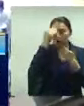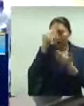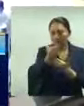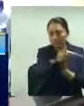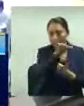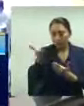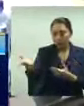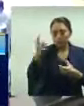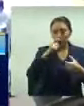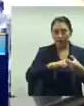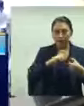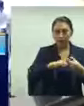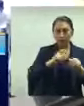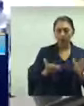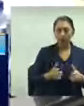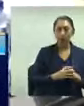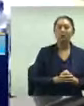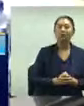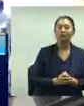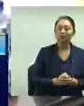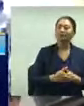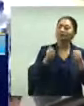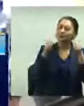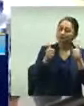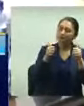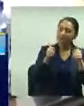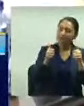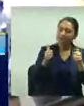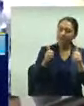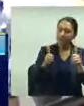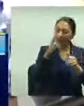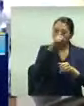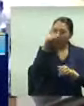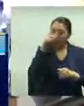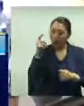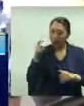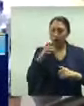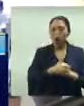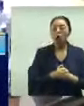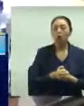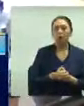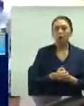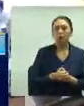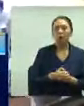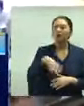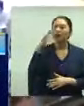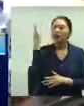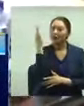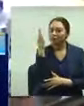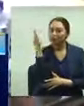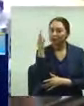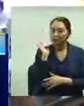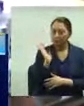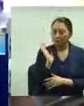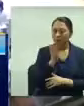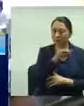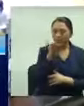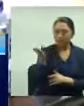y muchos éxitos en su labor y un buen éxitos, porque su éxito sigue siendo el éxito